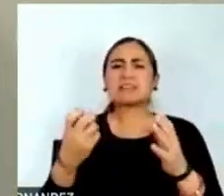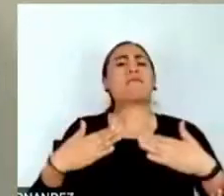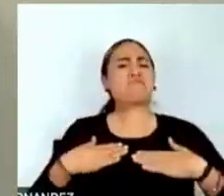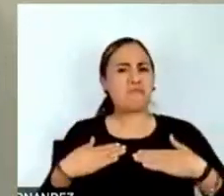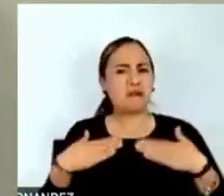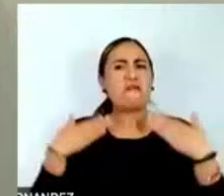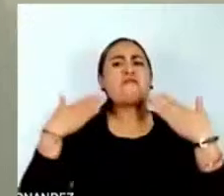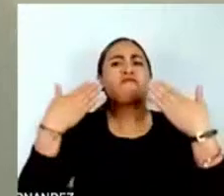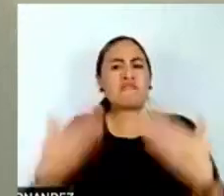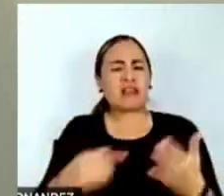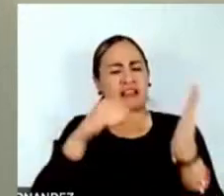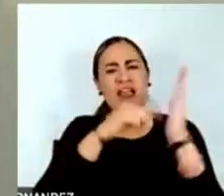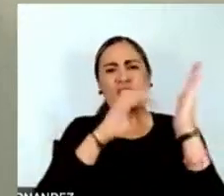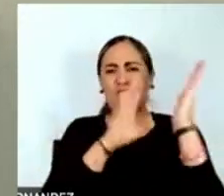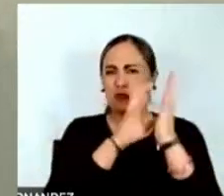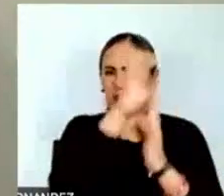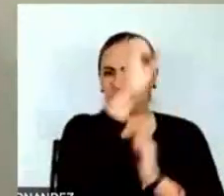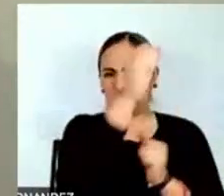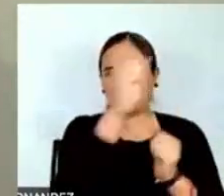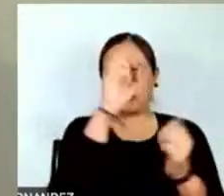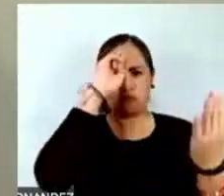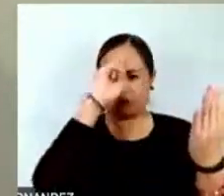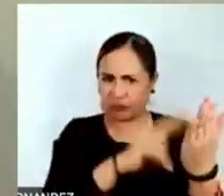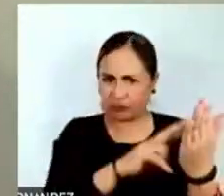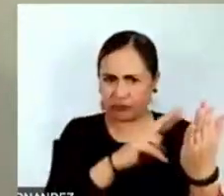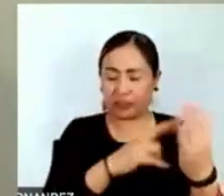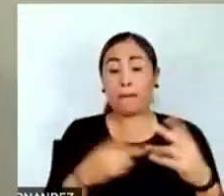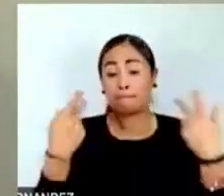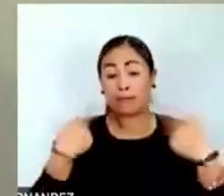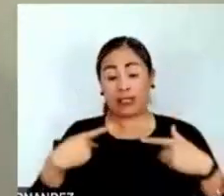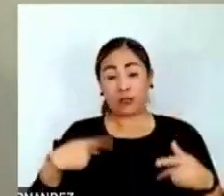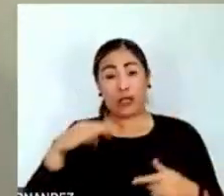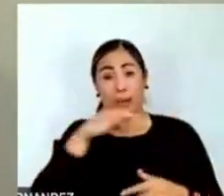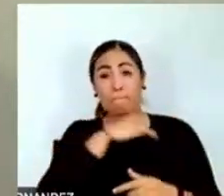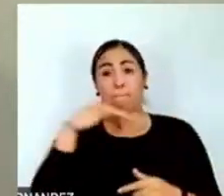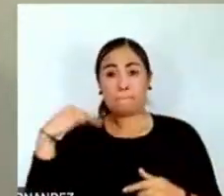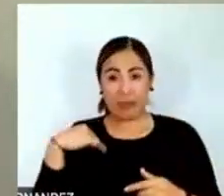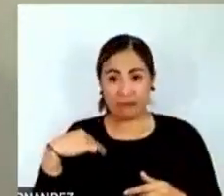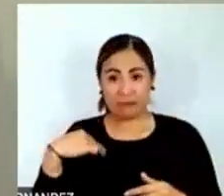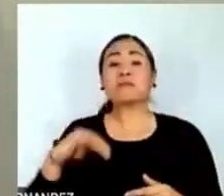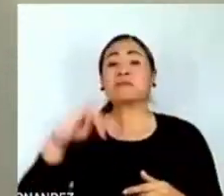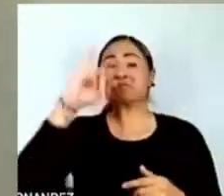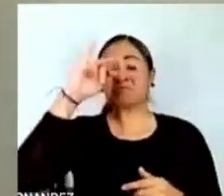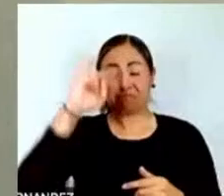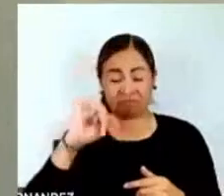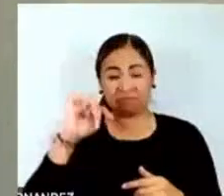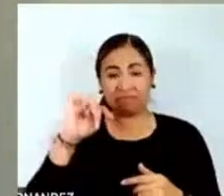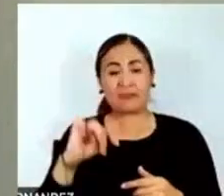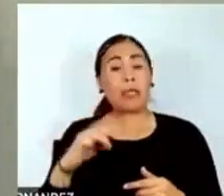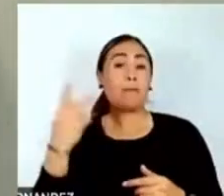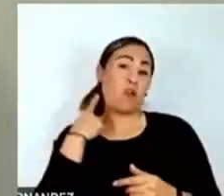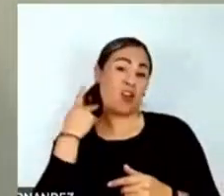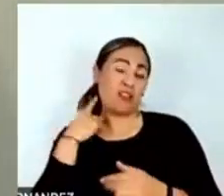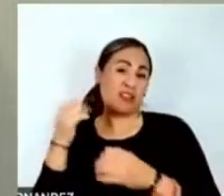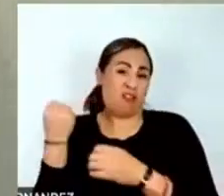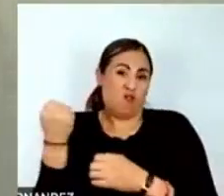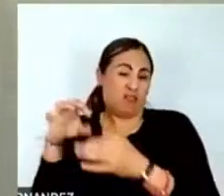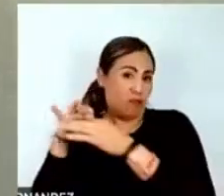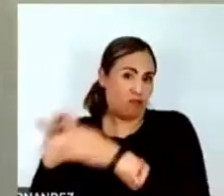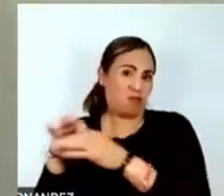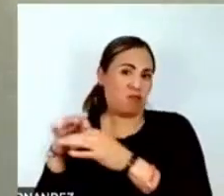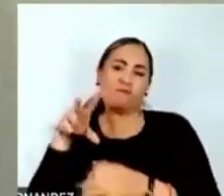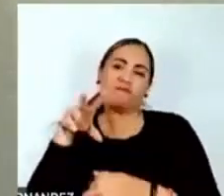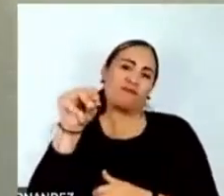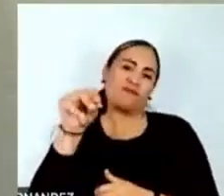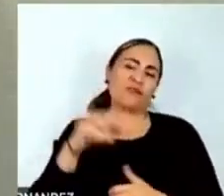la cual la mayor parte de sus miembros reflejan consideraciones no políticas. Me parece que,